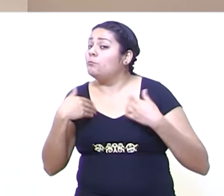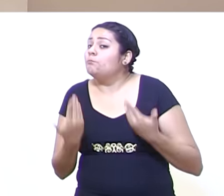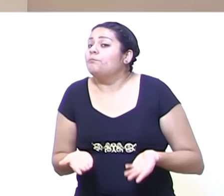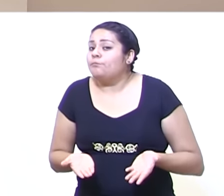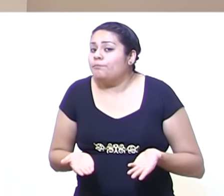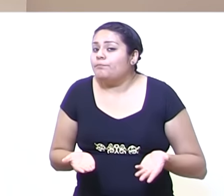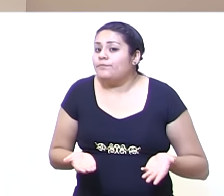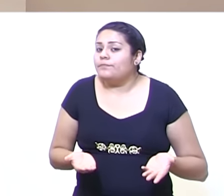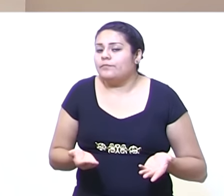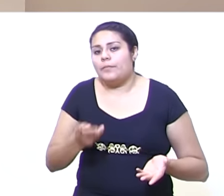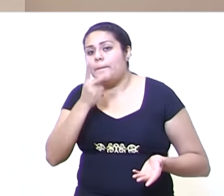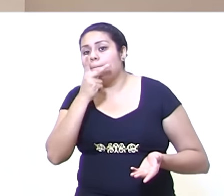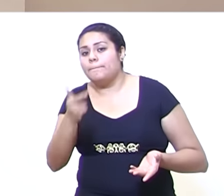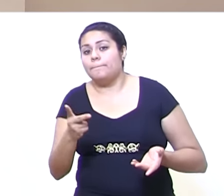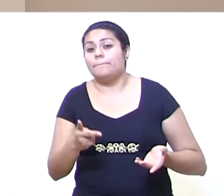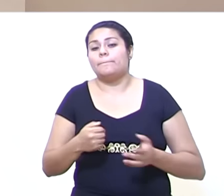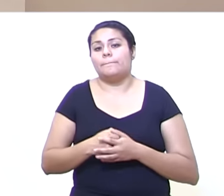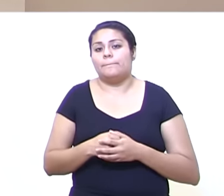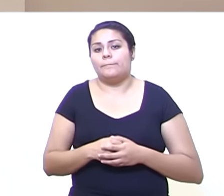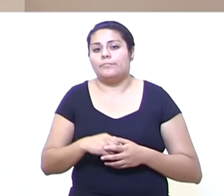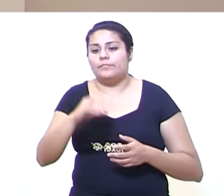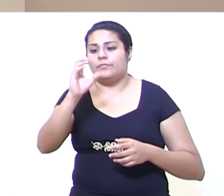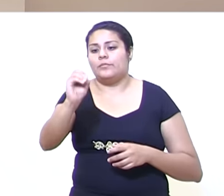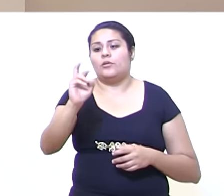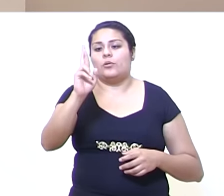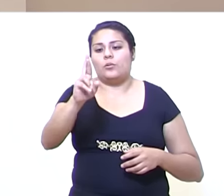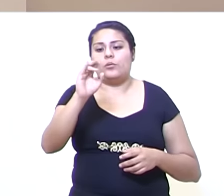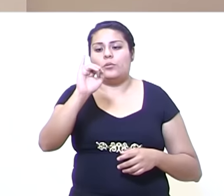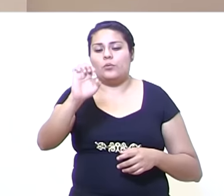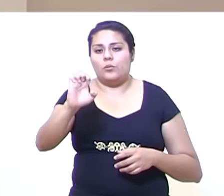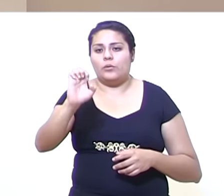Finalmente, la palabra orejones.